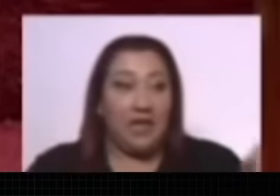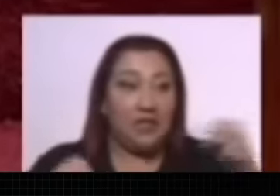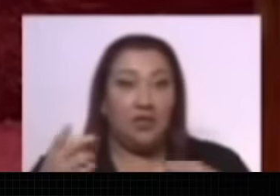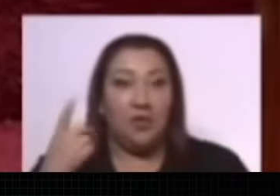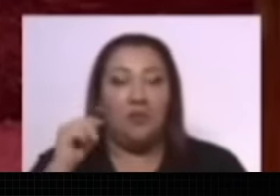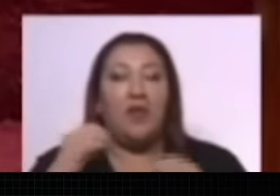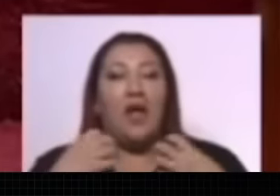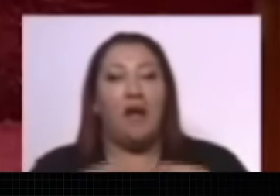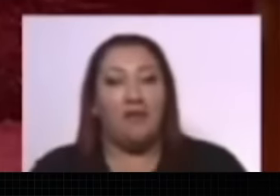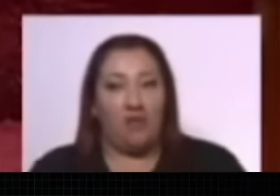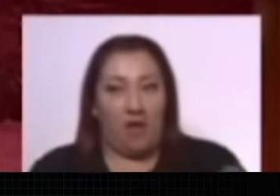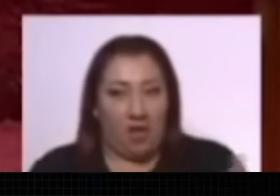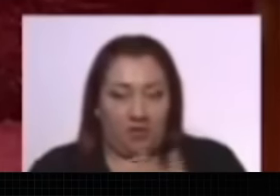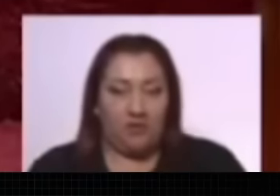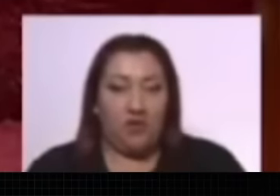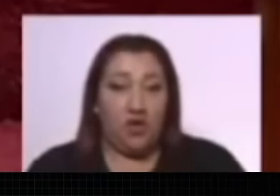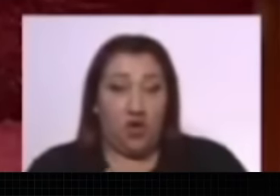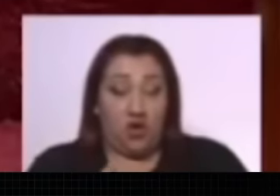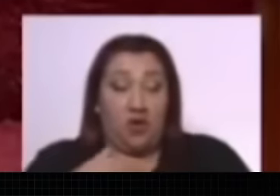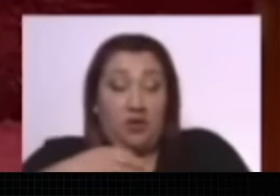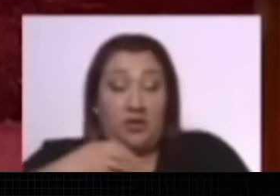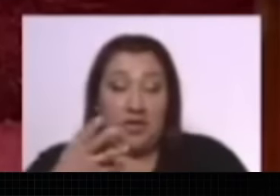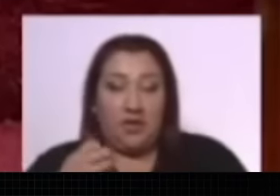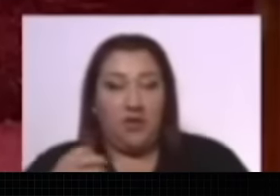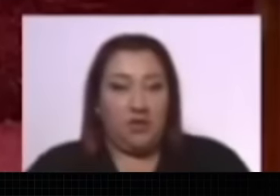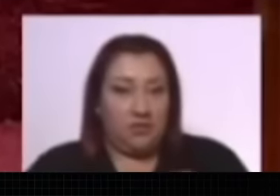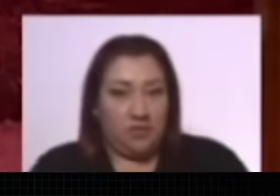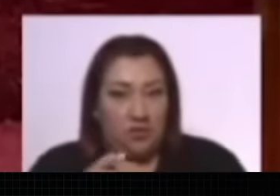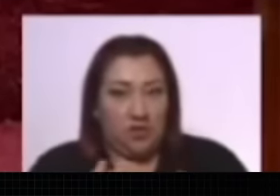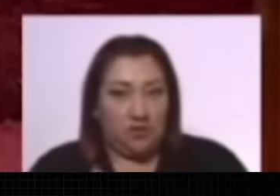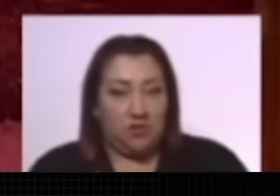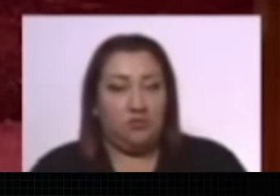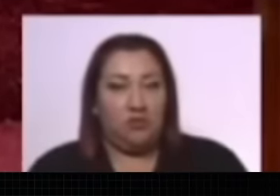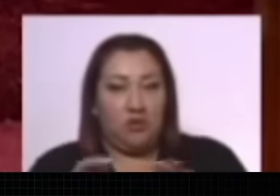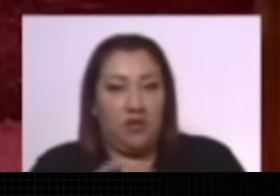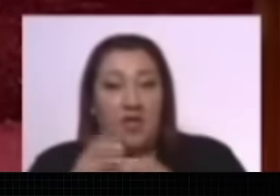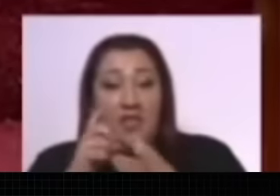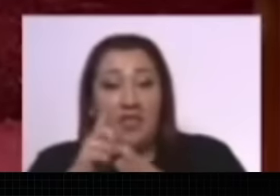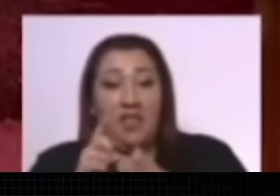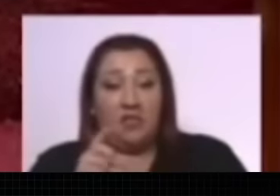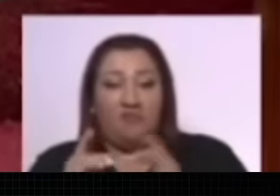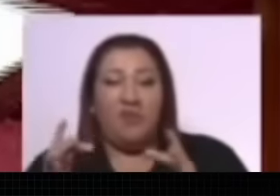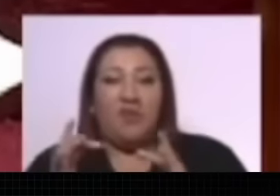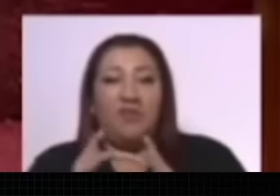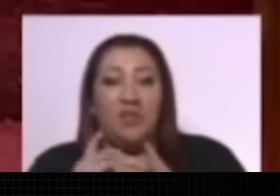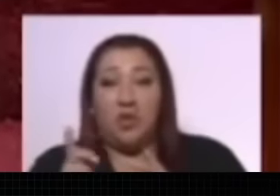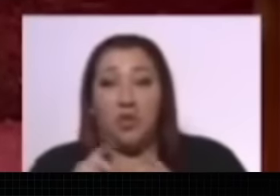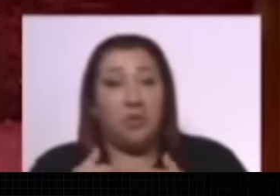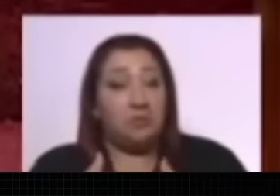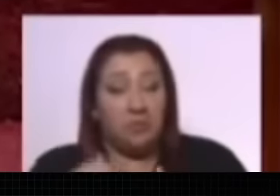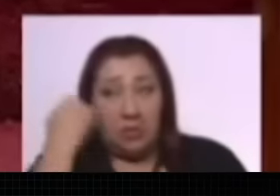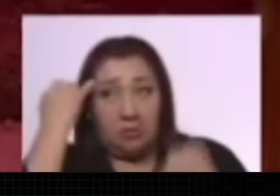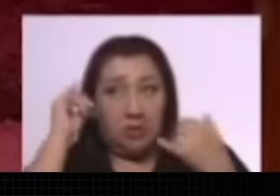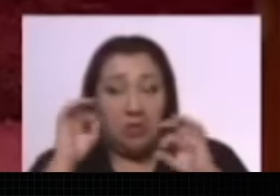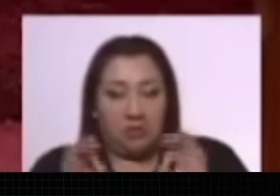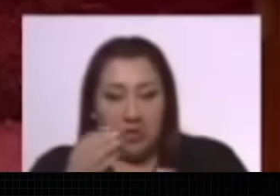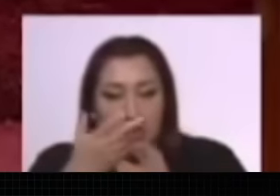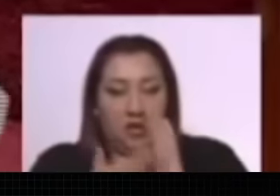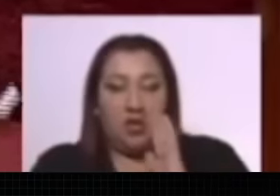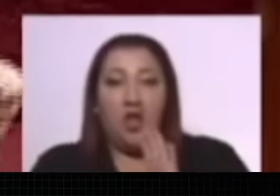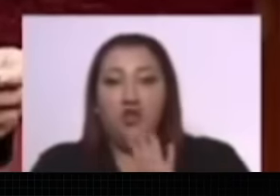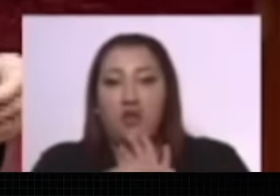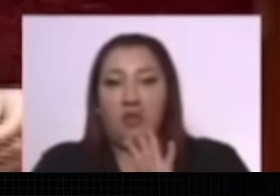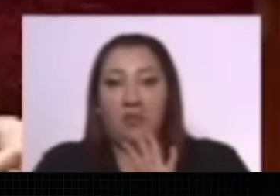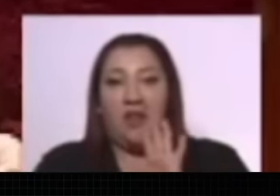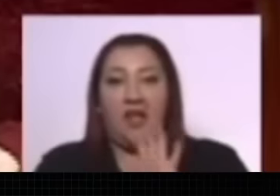señor abogado. Yo quiero hacer una precisión y voy a dar datos exactos que no son mi invención, sino las normas